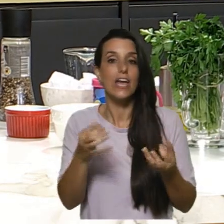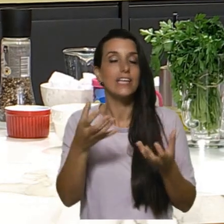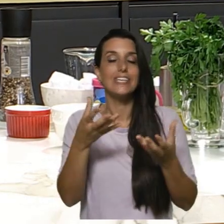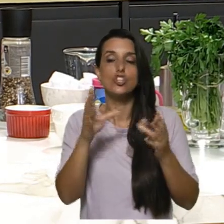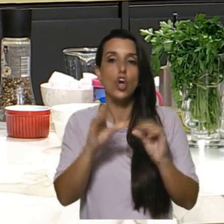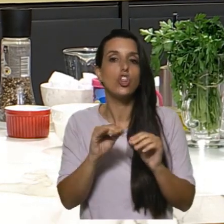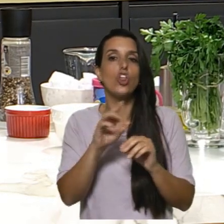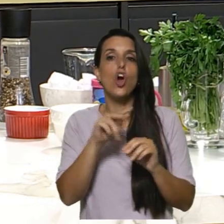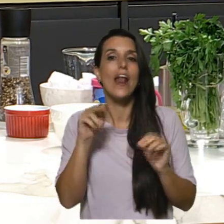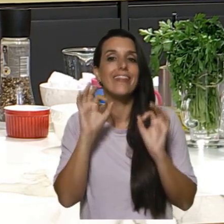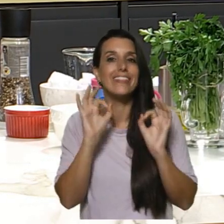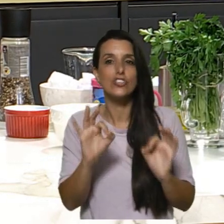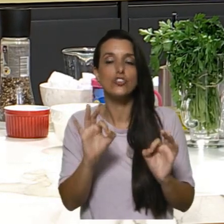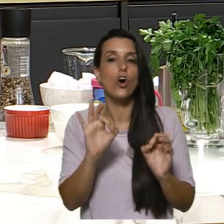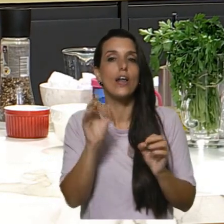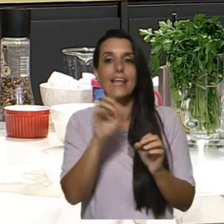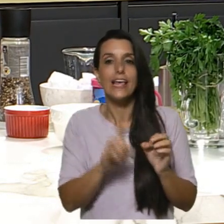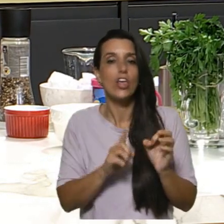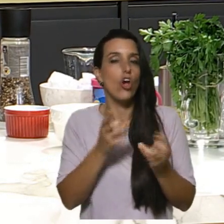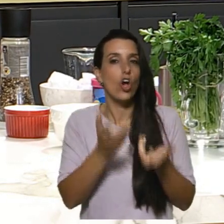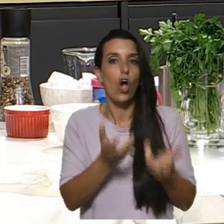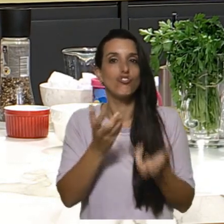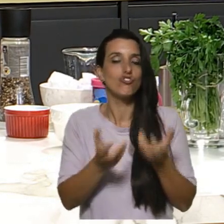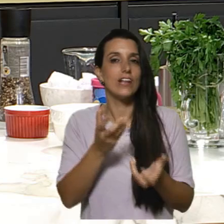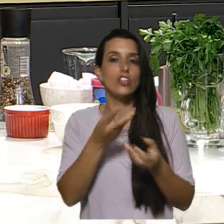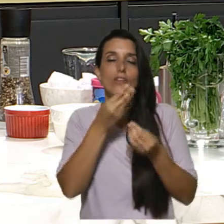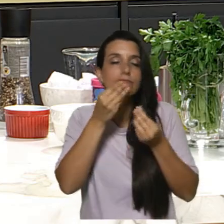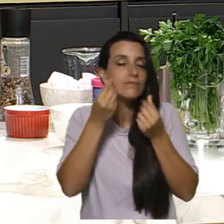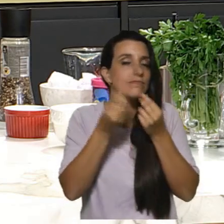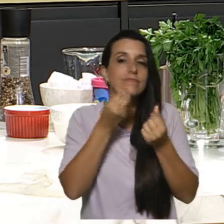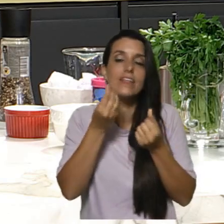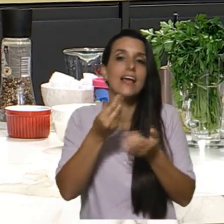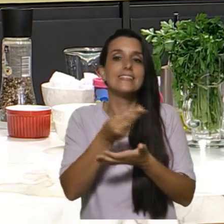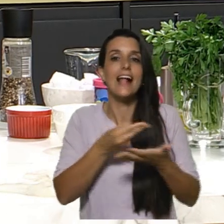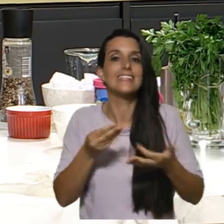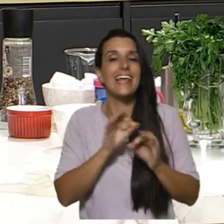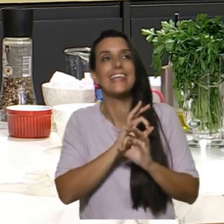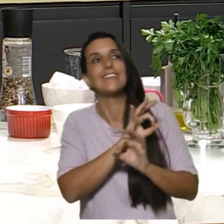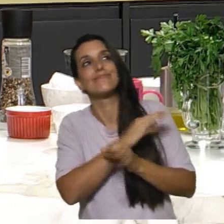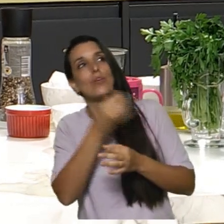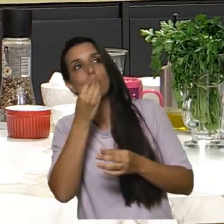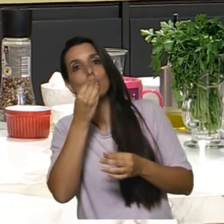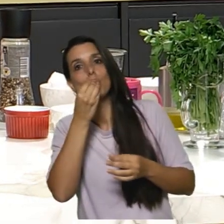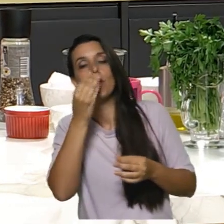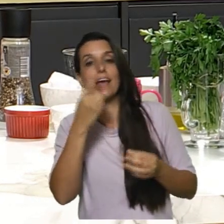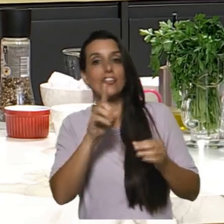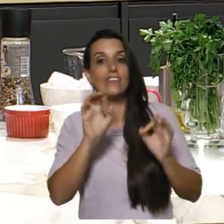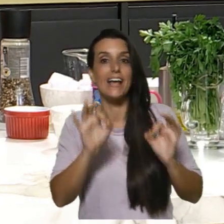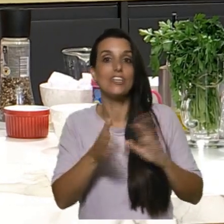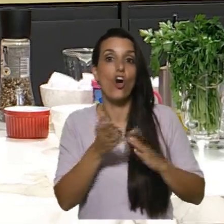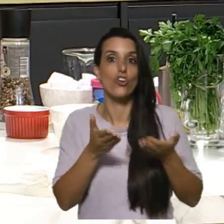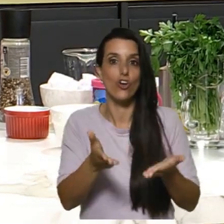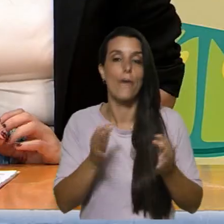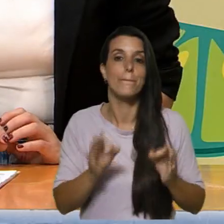quede como doradito. Parte del jugo se te va consumiendo, el resto te queda en el fondo y se te hace como una salsita y te queda delicioso. Así que con esto yo me voy al